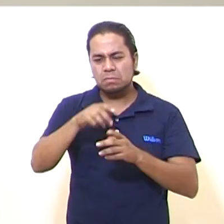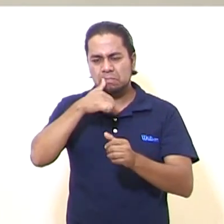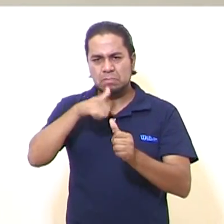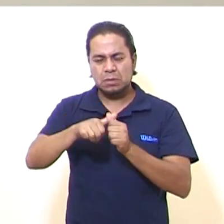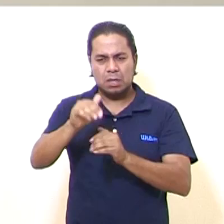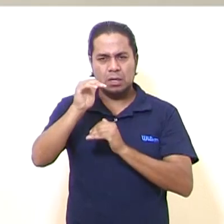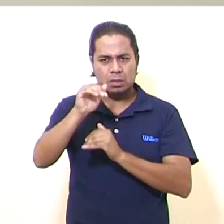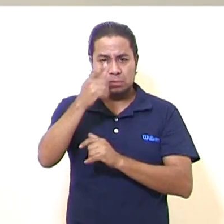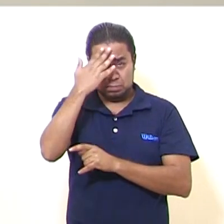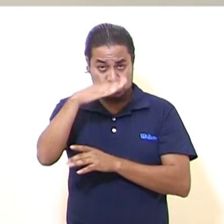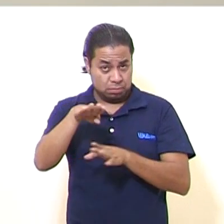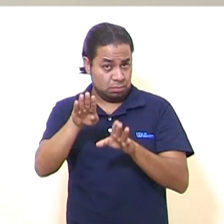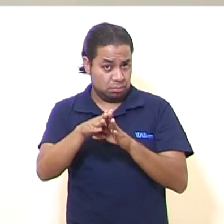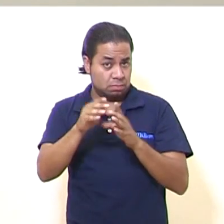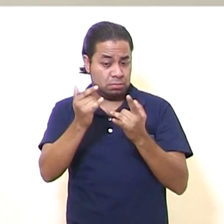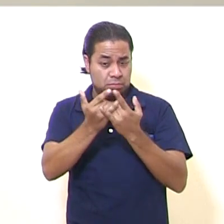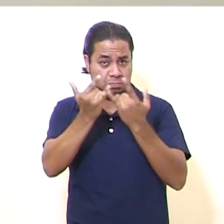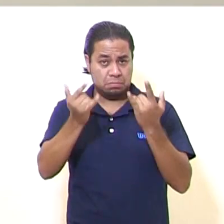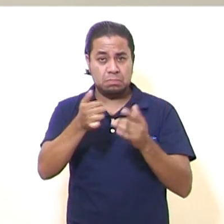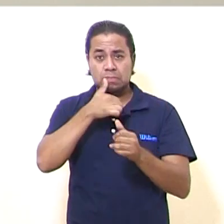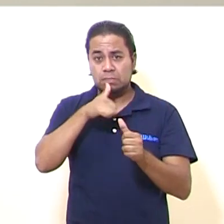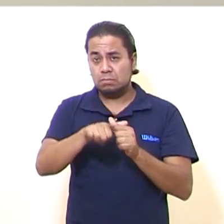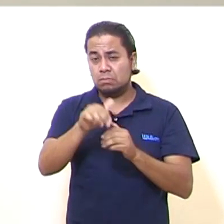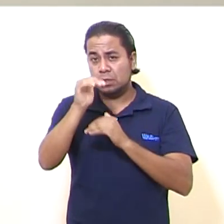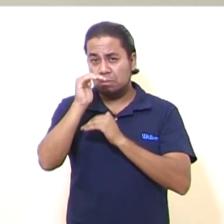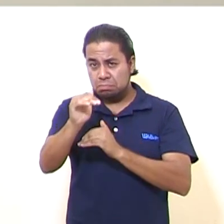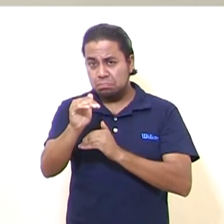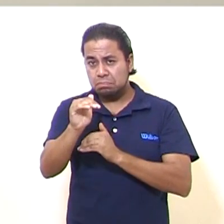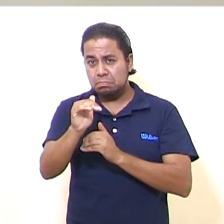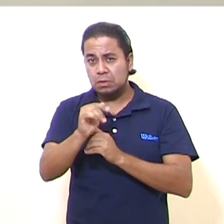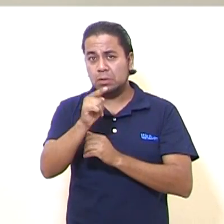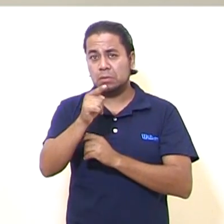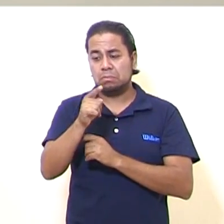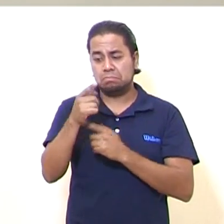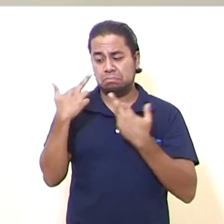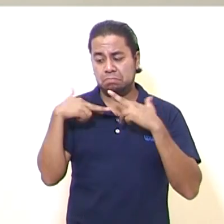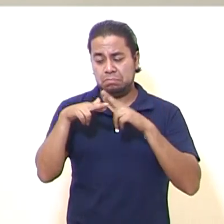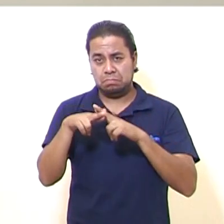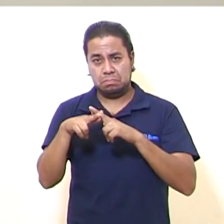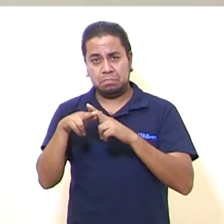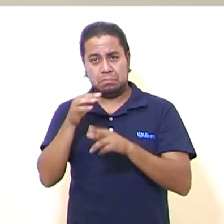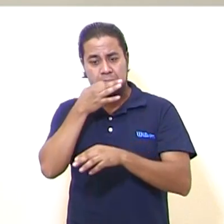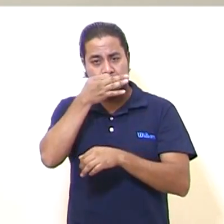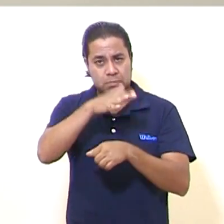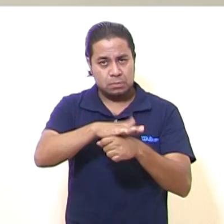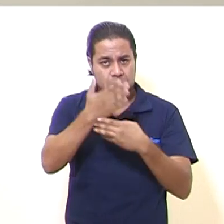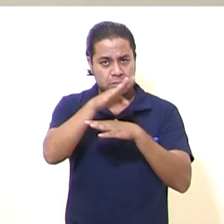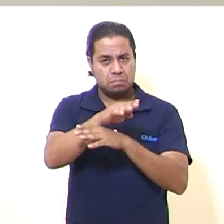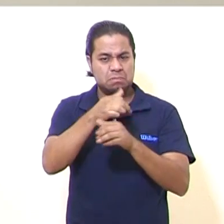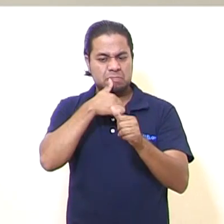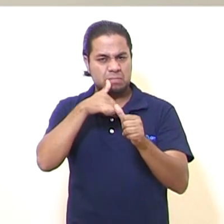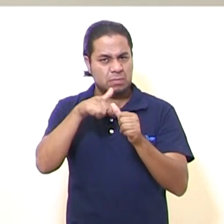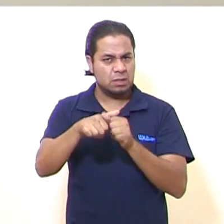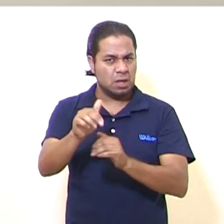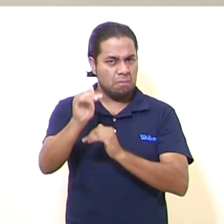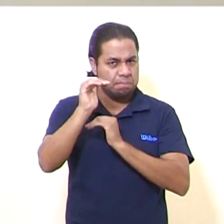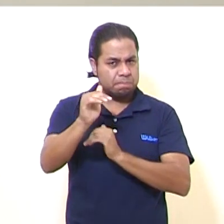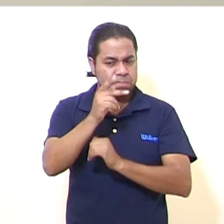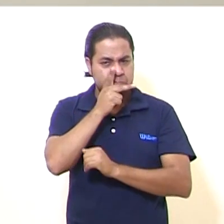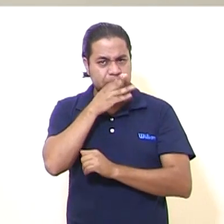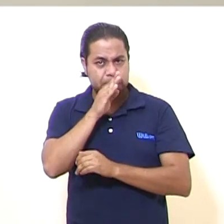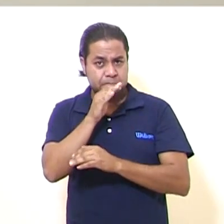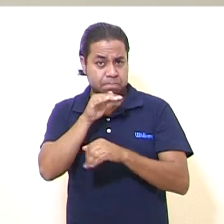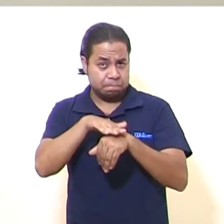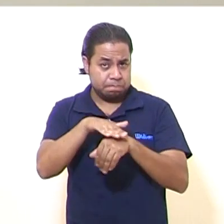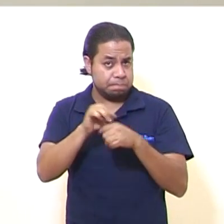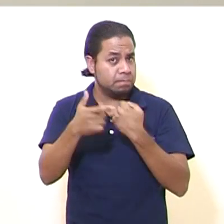alguna historia de las mayúsculas? ¿Te han contado los maestros, tu papá, tu mamá, algo sobre las mayúsculas?